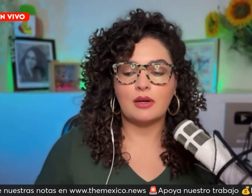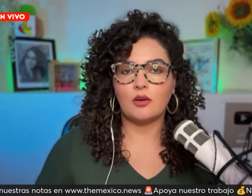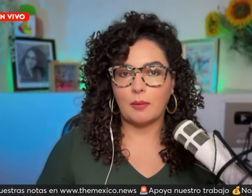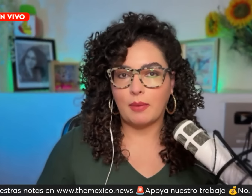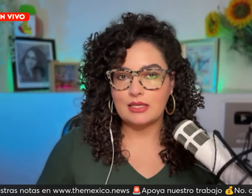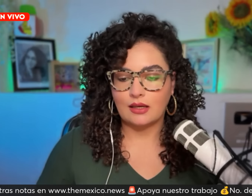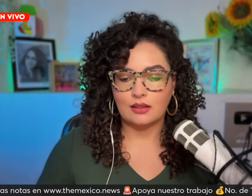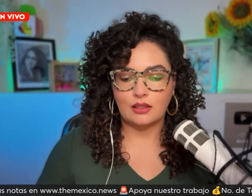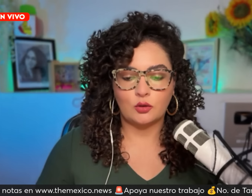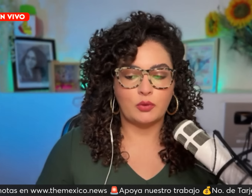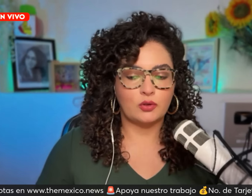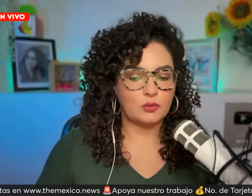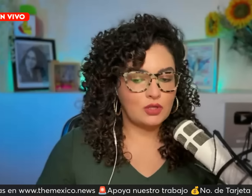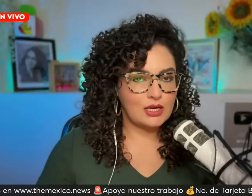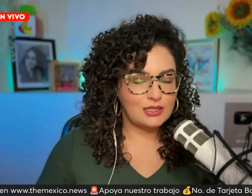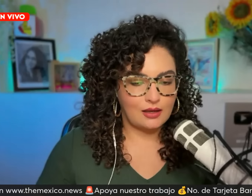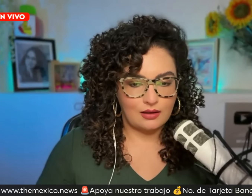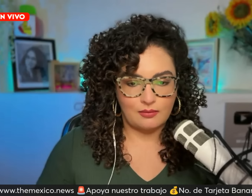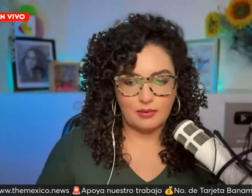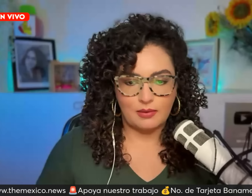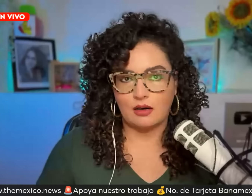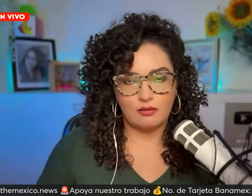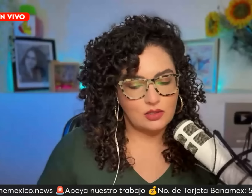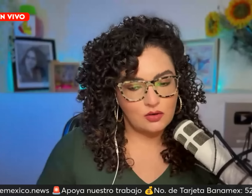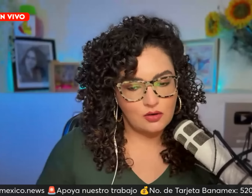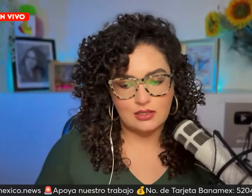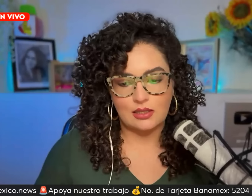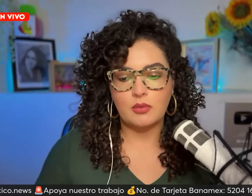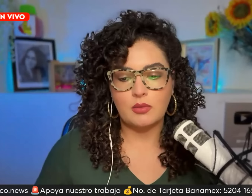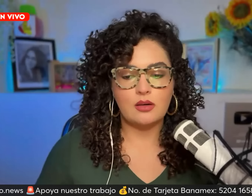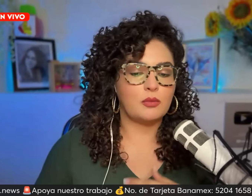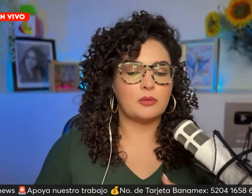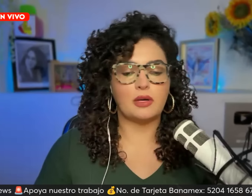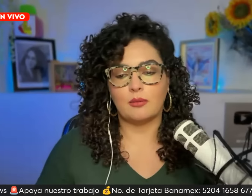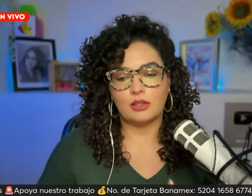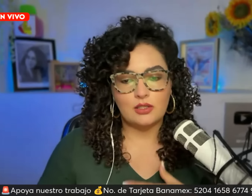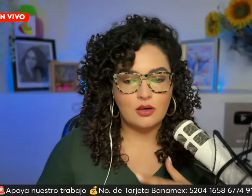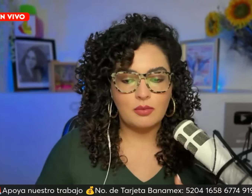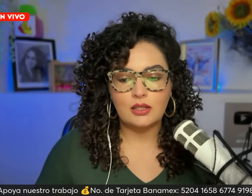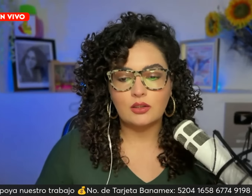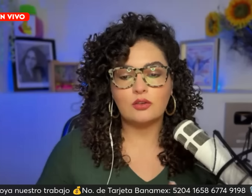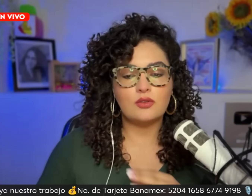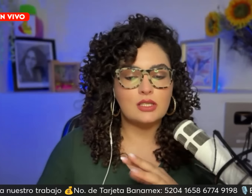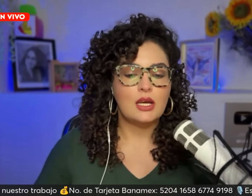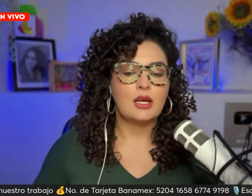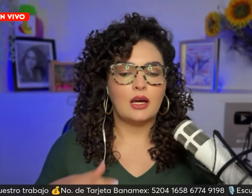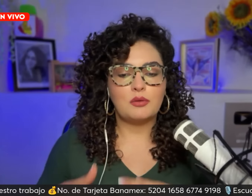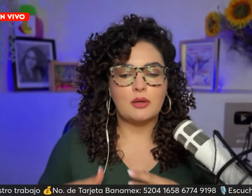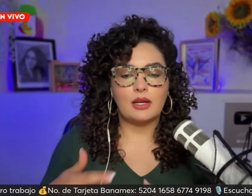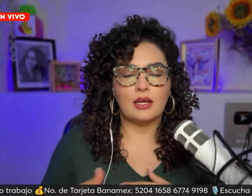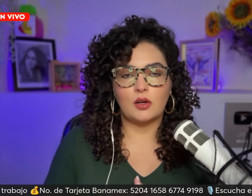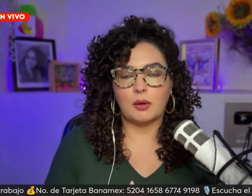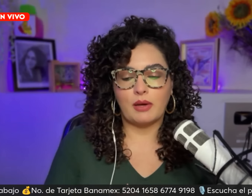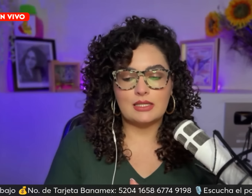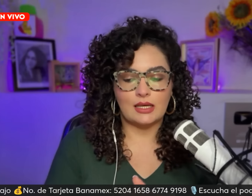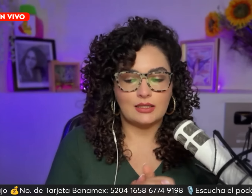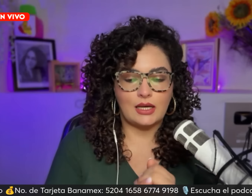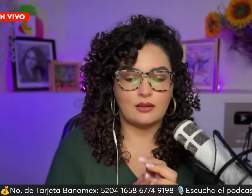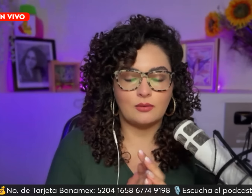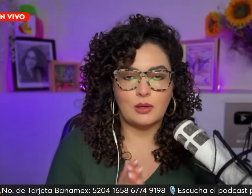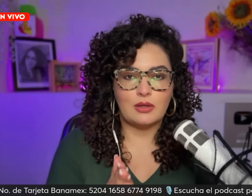vamos a ver qué es lo que pasa en estos próximos días. Ya viene la renovación, es el domingo viene la votación, viene todo. Entonces, vamos a ver qué es lo que